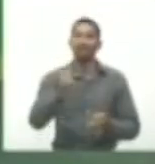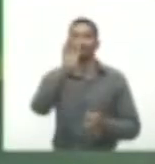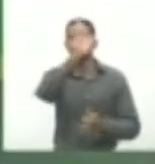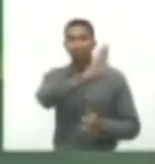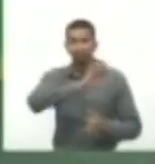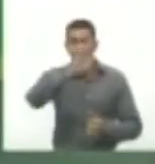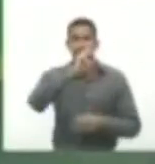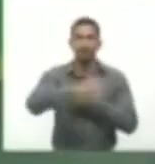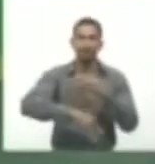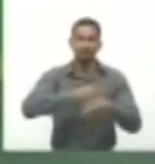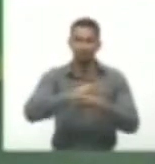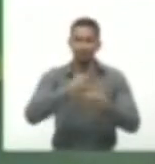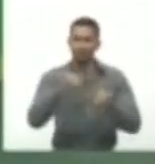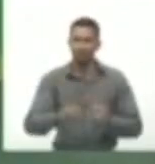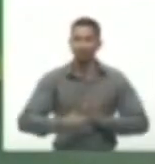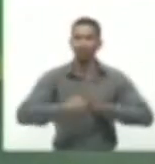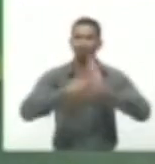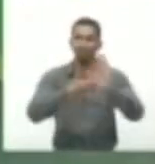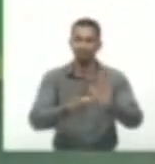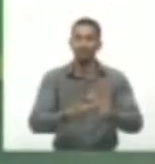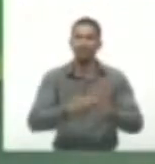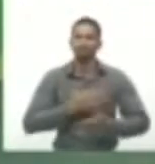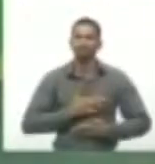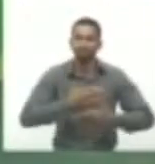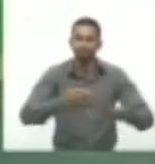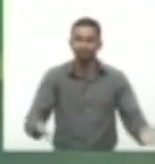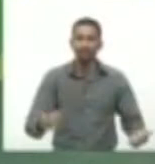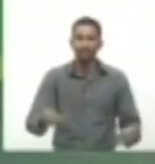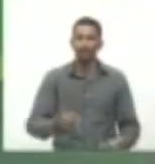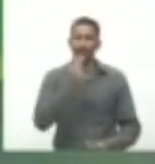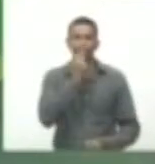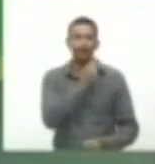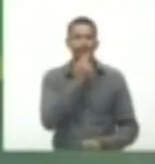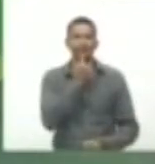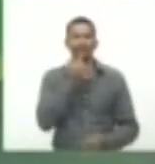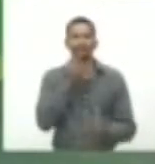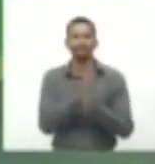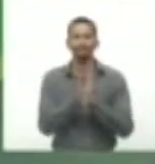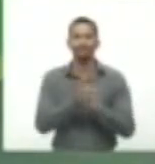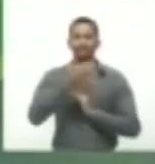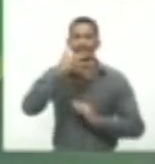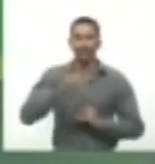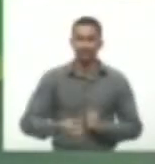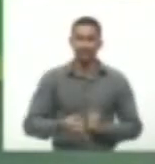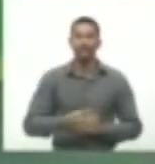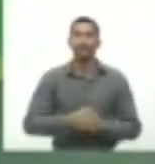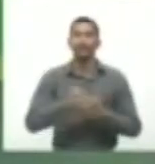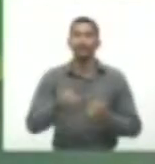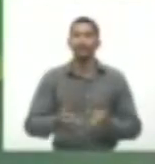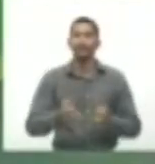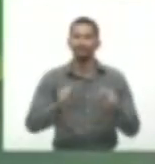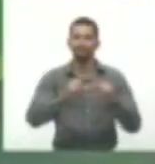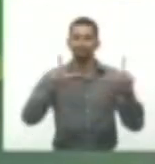y ahora. Bienvenidos a nuestro compromiso con la verdad. Como siempre, recuerden que estamos en nuestro canal